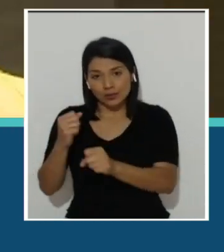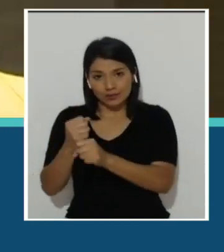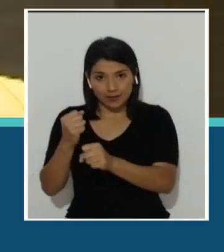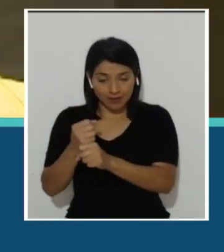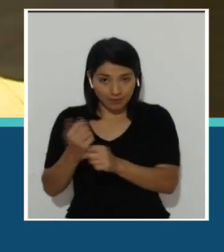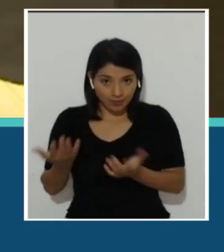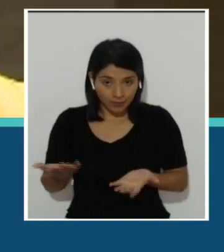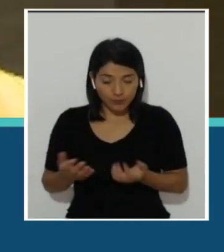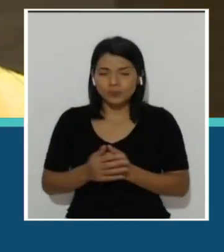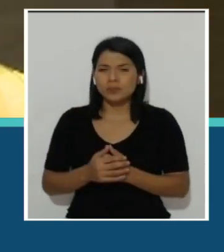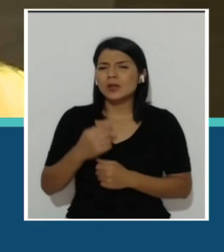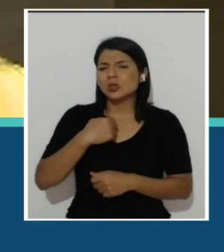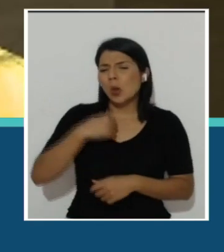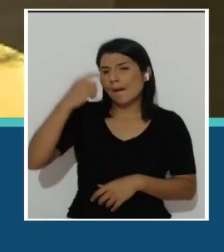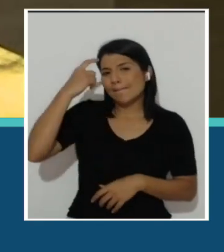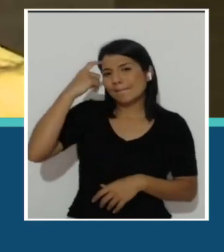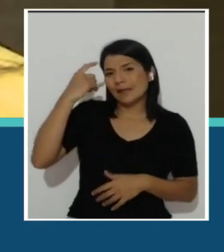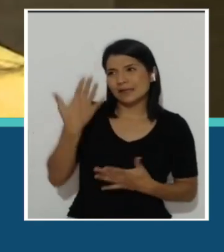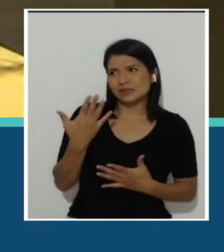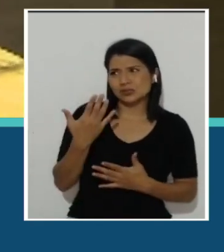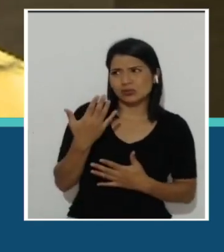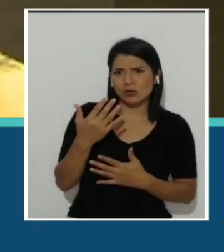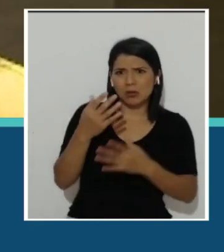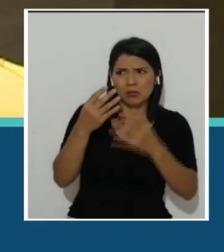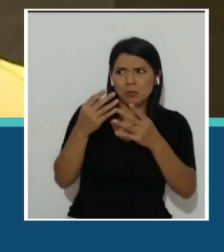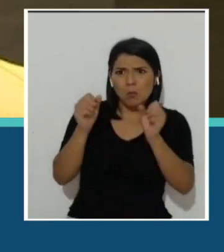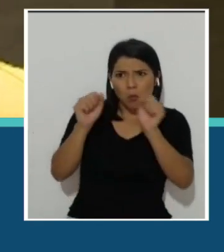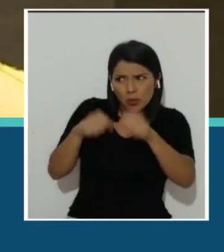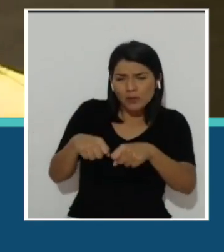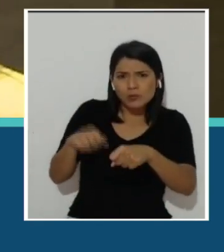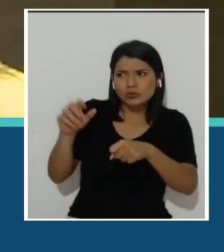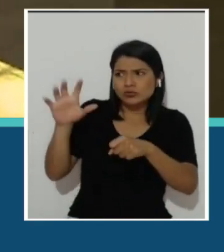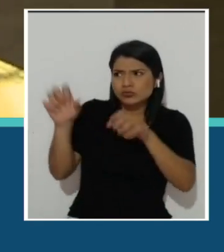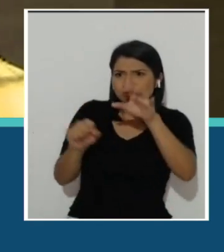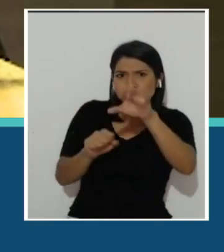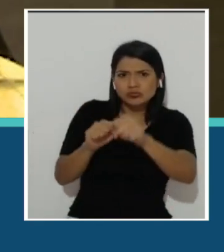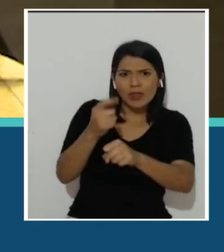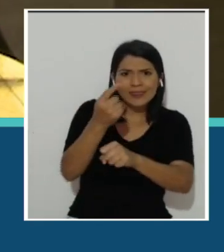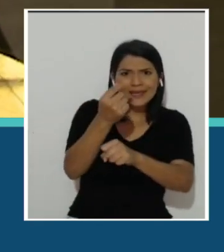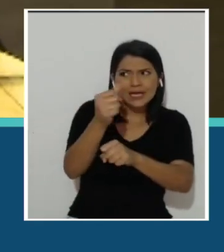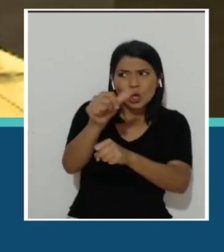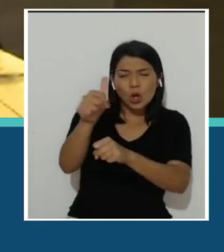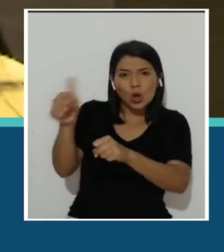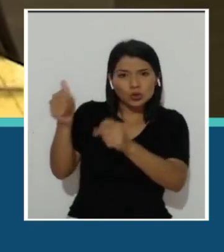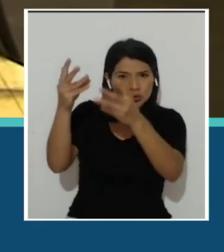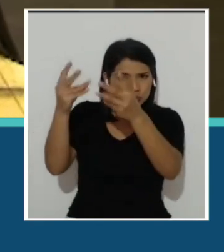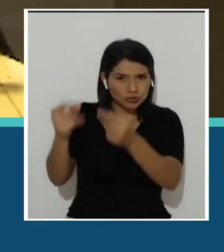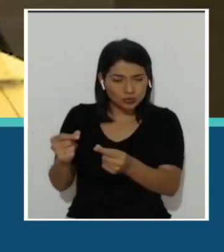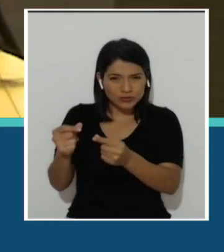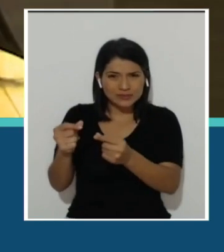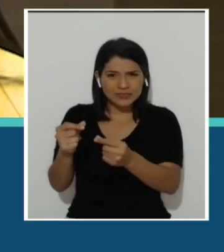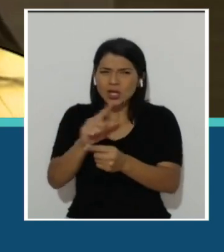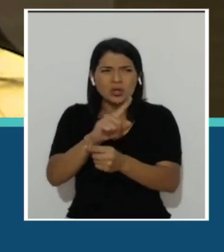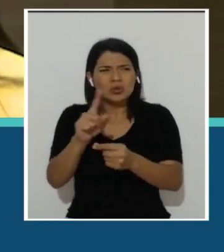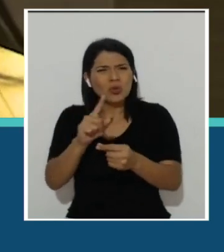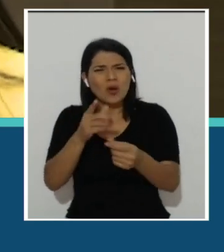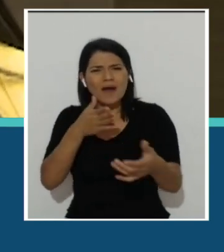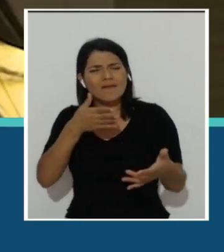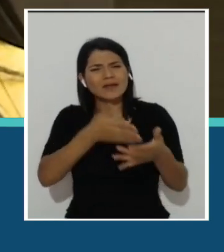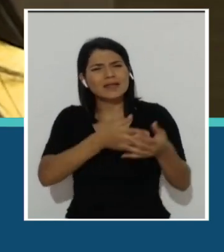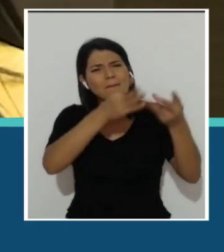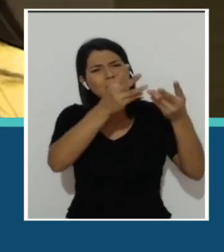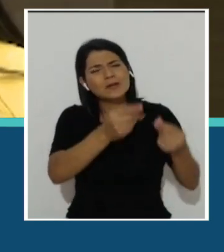otros lugares que no tenga que ver con la parte más vulnerable, con la población más